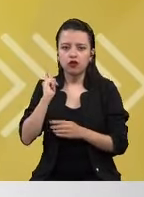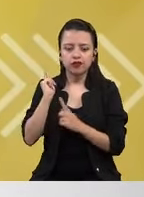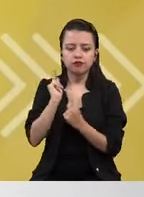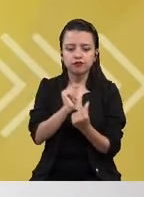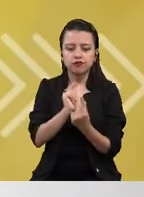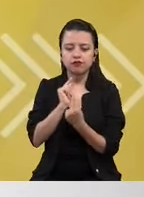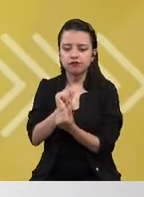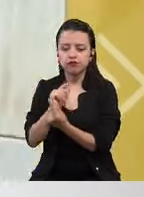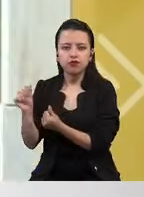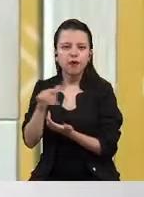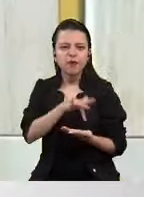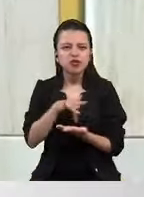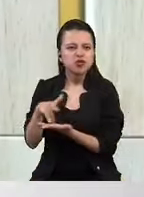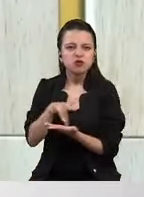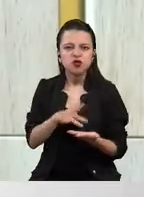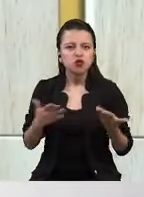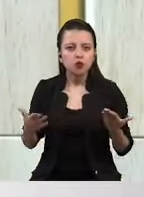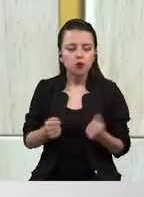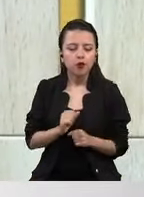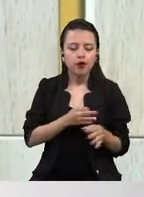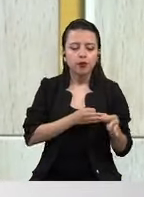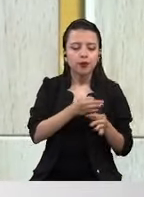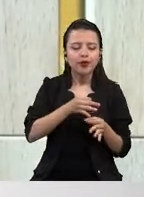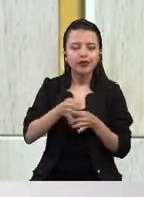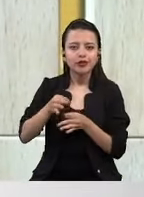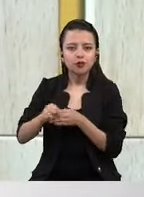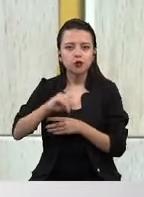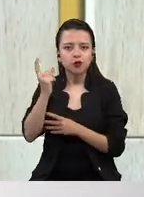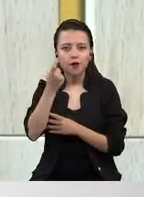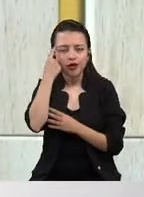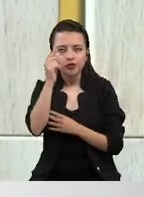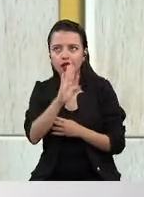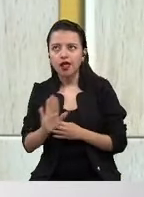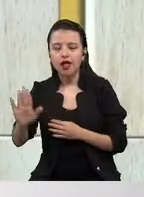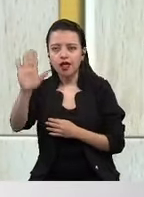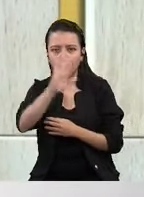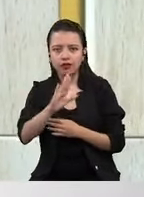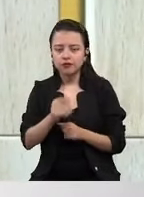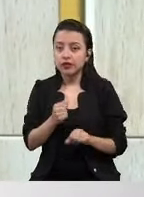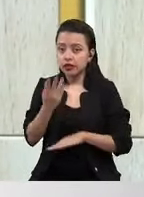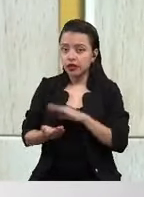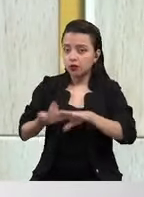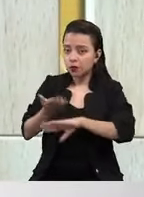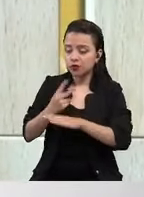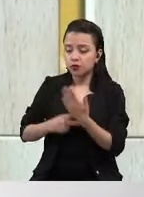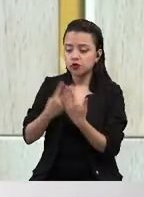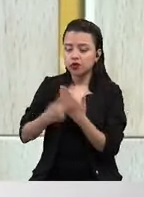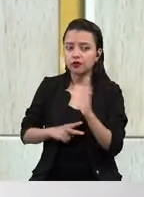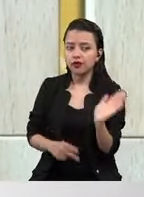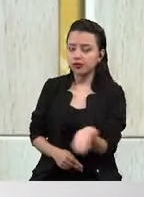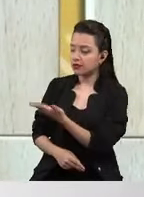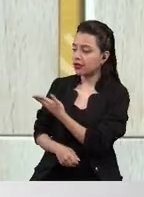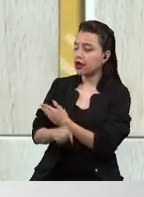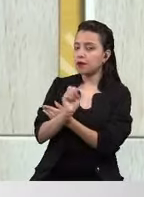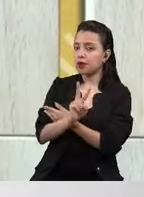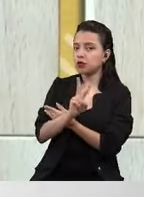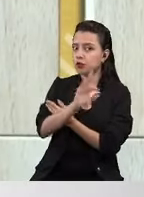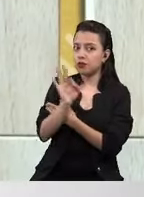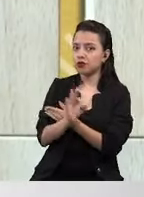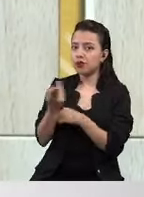gobernaciones en municipios pues lo que quiere hacer este proyecto de ley es que se aumente del 21 por al